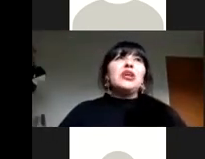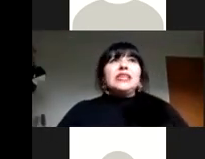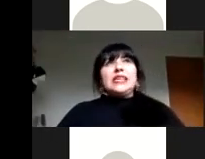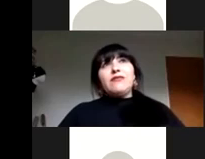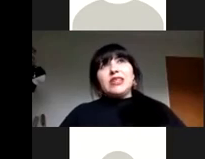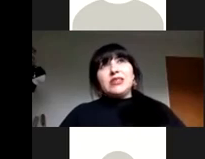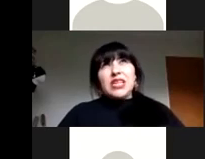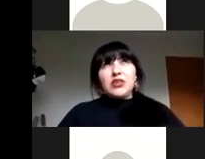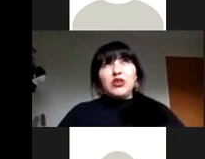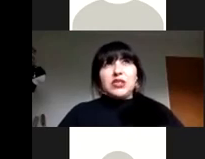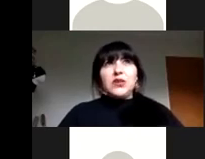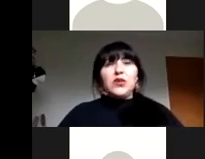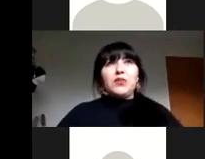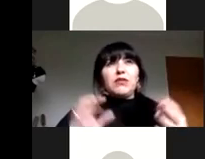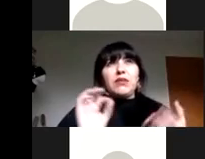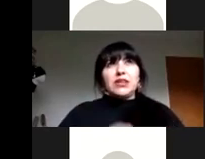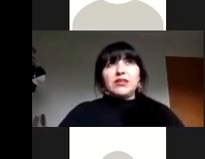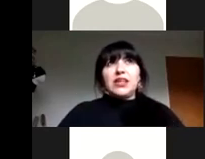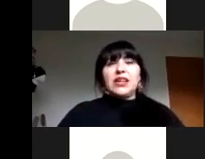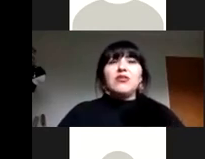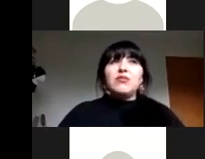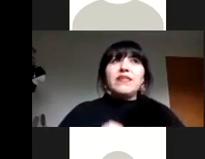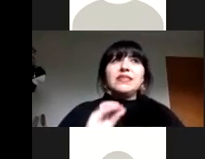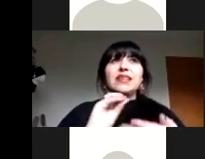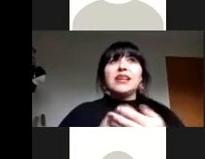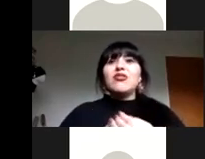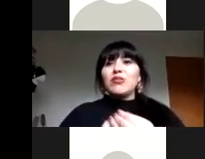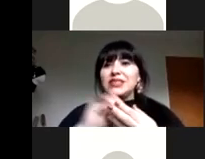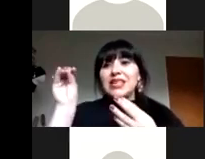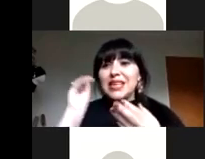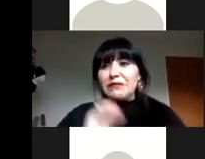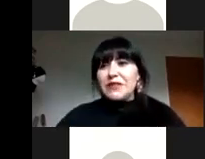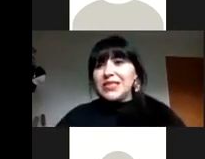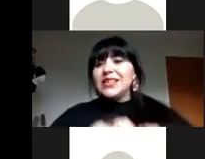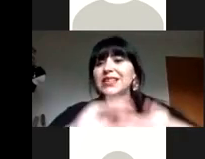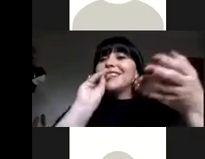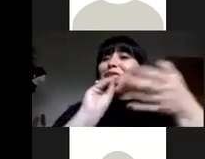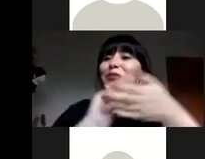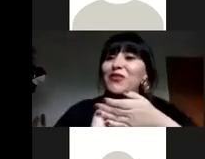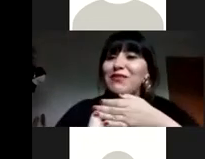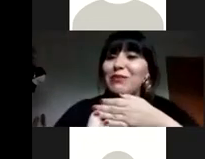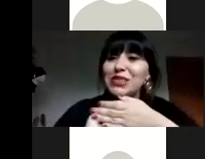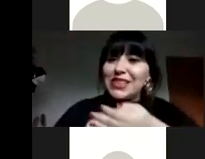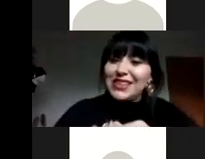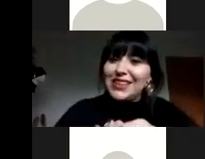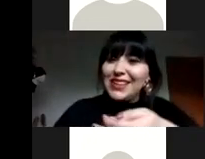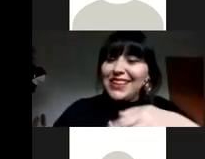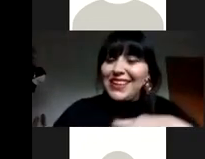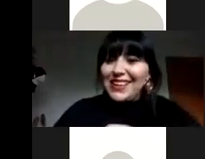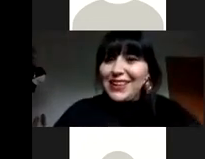bueno, voy a hacer un diagnóstico, después lo voy a mandar donde el encargado de convivencia, que el encargado de convivencia le llene la ficha, que después veamos si